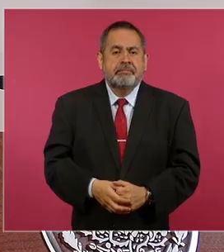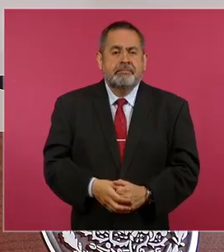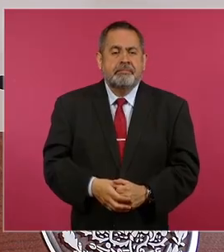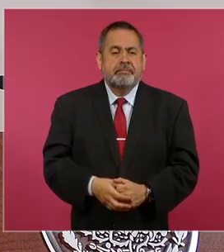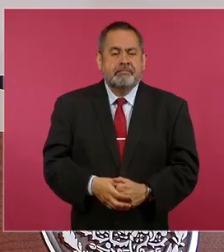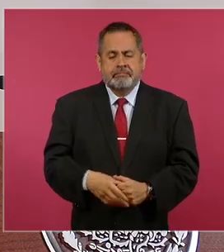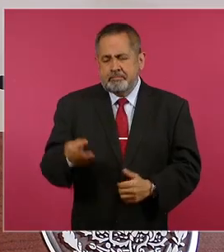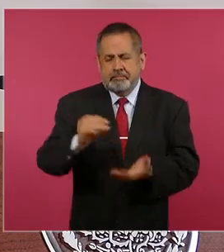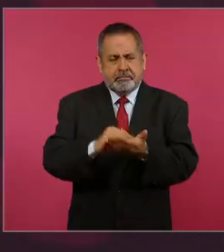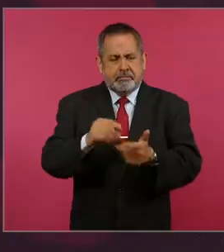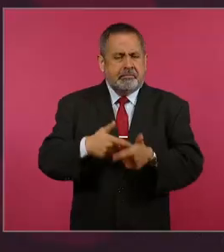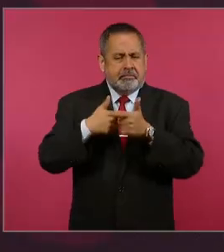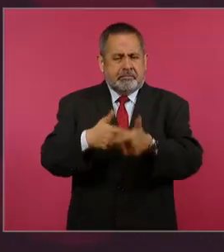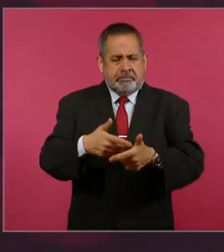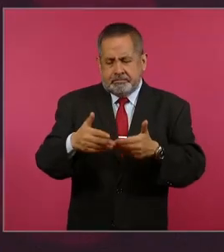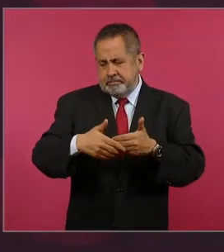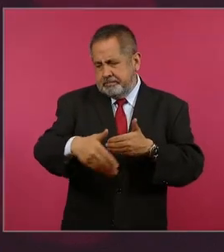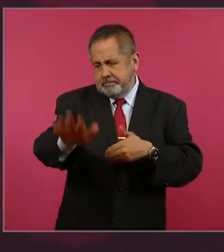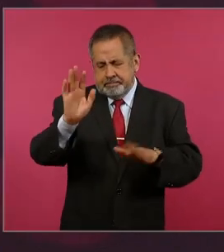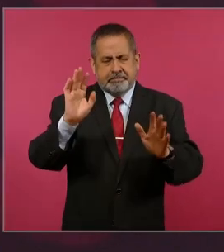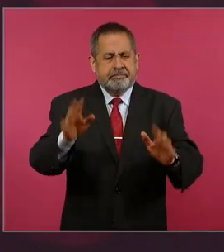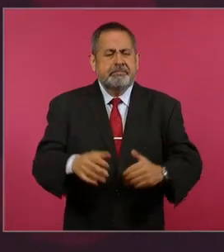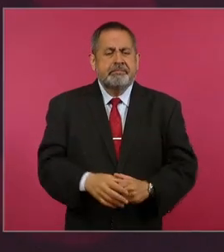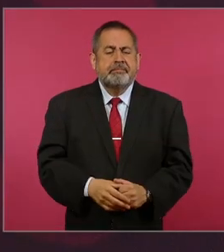y que sigamos así.